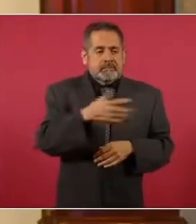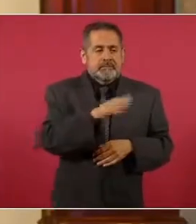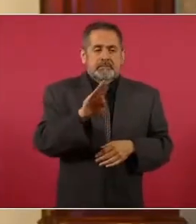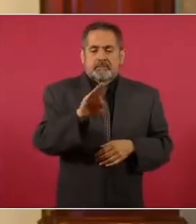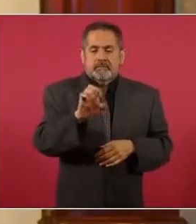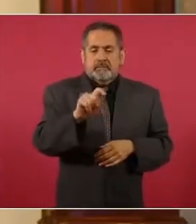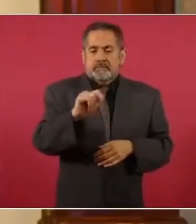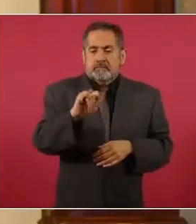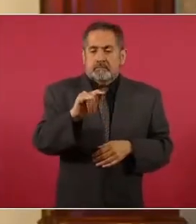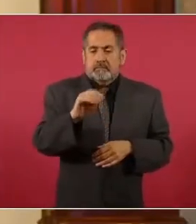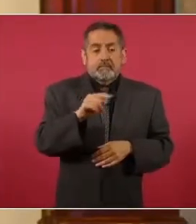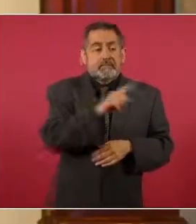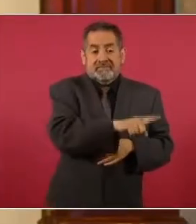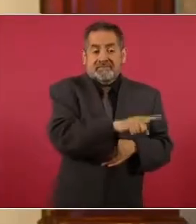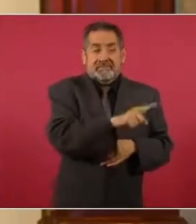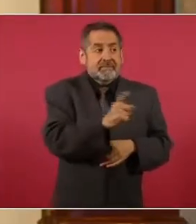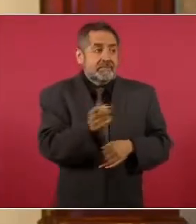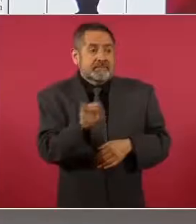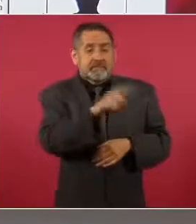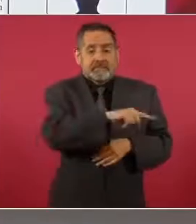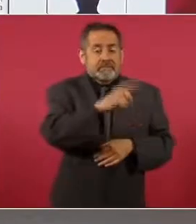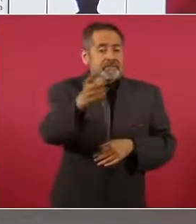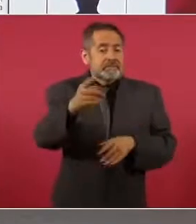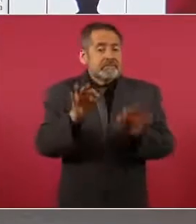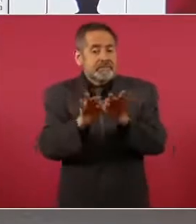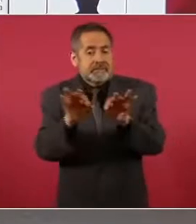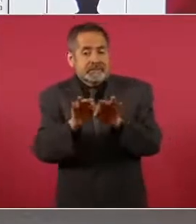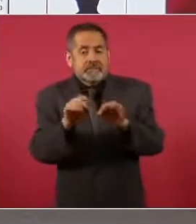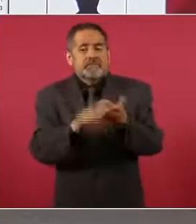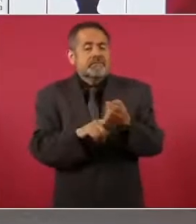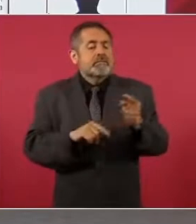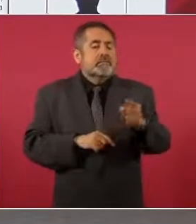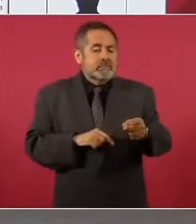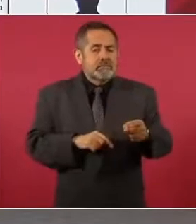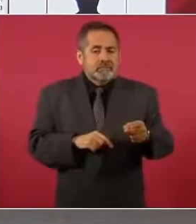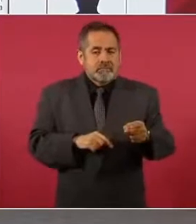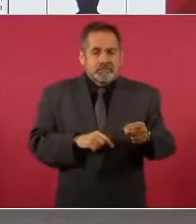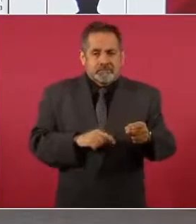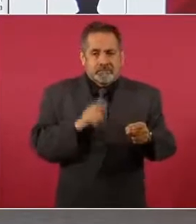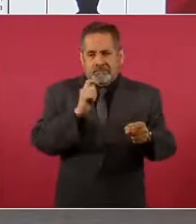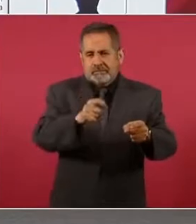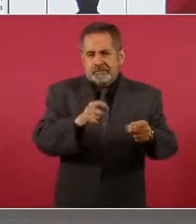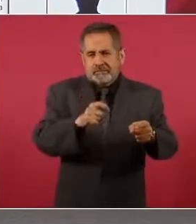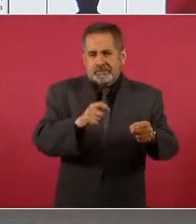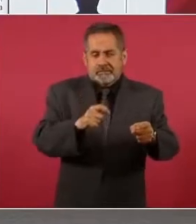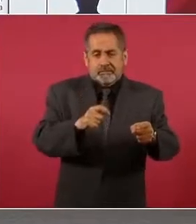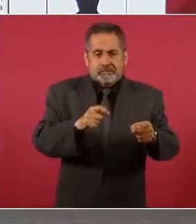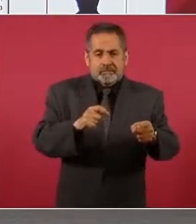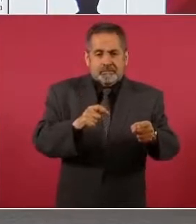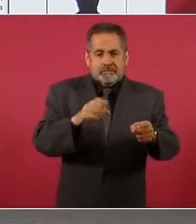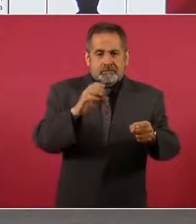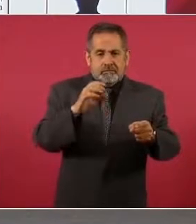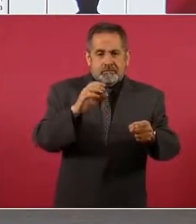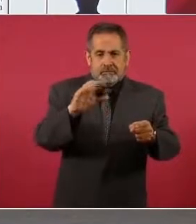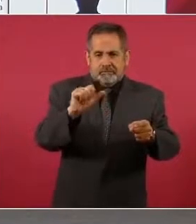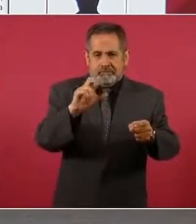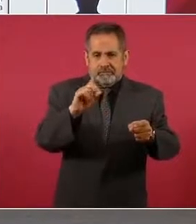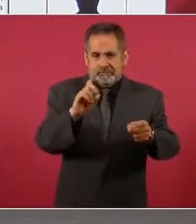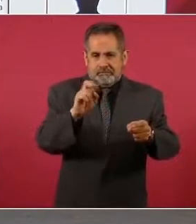Betito, sobrino del líder criminal, ex líder del Cártel del Golfo, Osiel Cárdenas, quien se